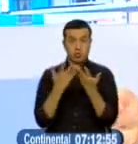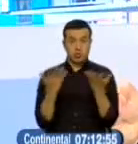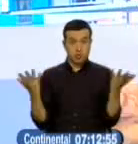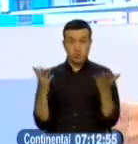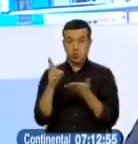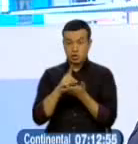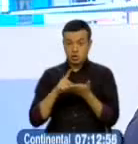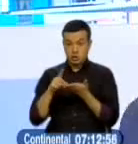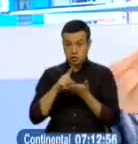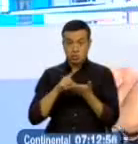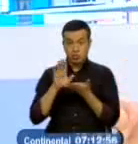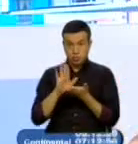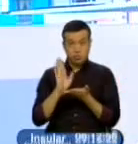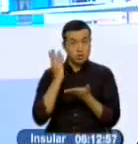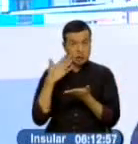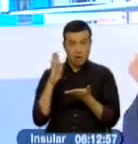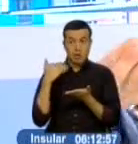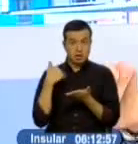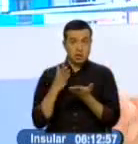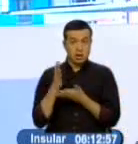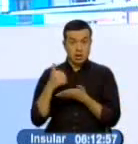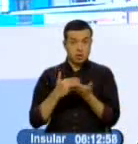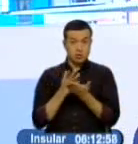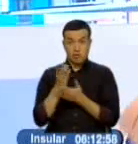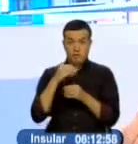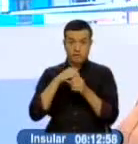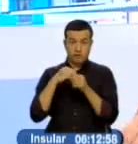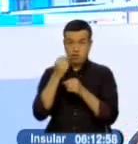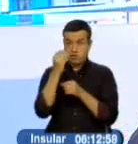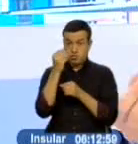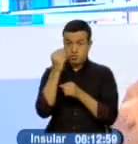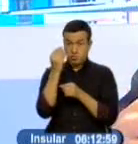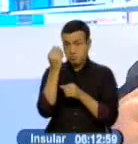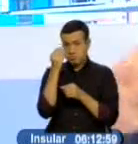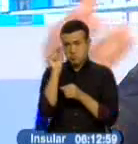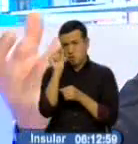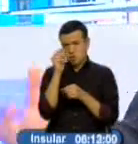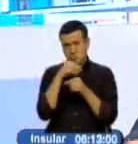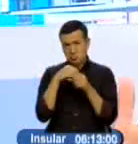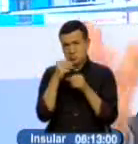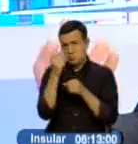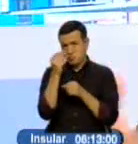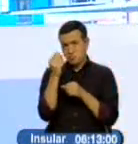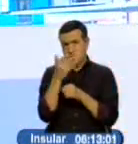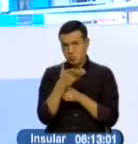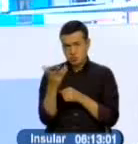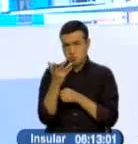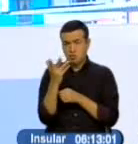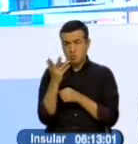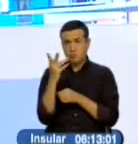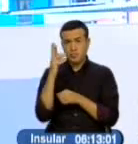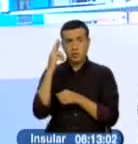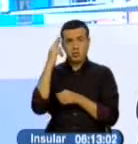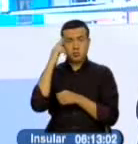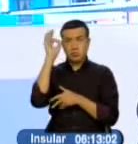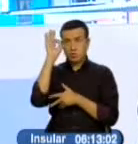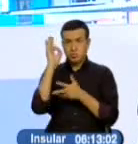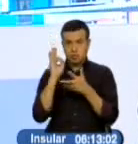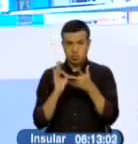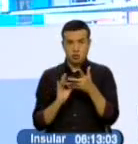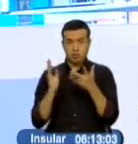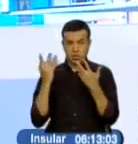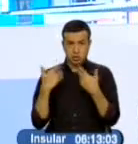propios distritos tienen el acceso a manejar un pequeño fondo rotativo, pequeño, digamos, porque también está dentro de una lógica presupuestaria que